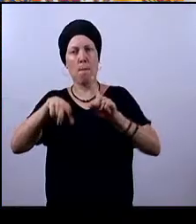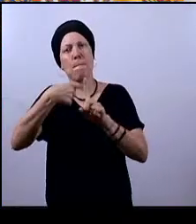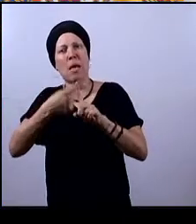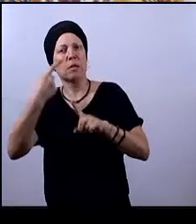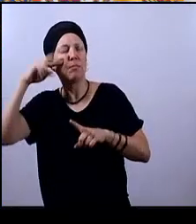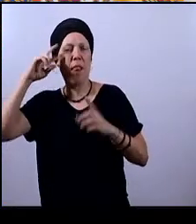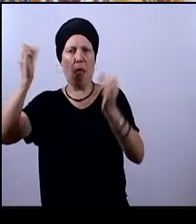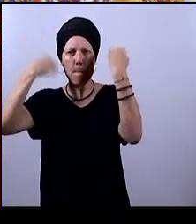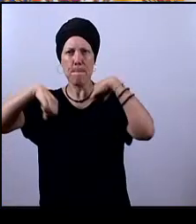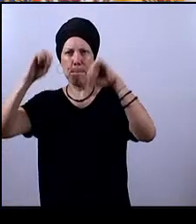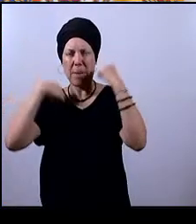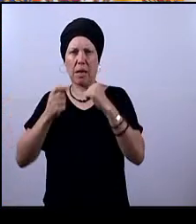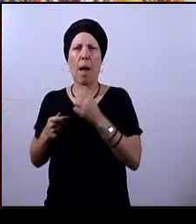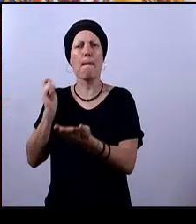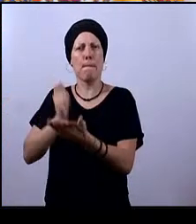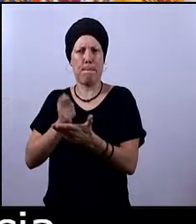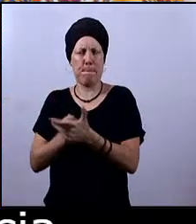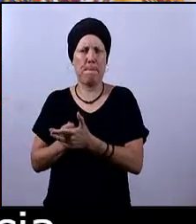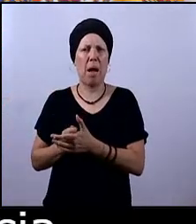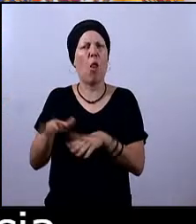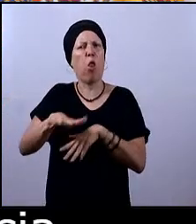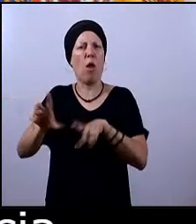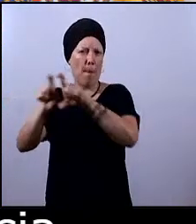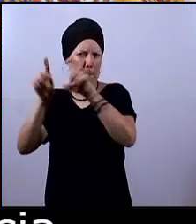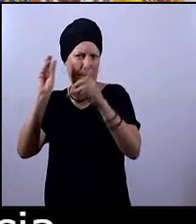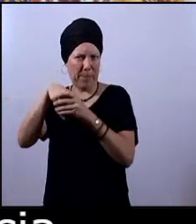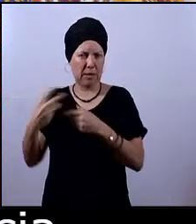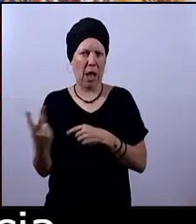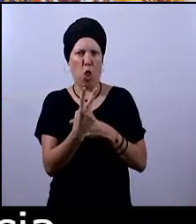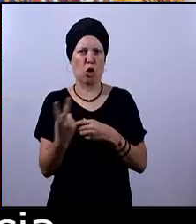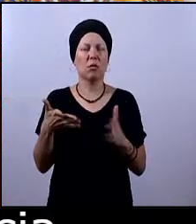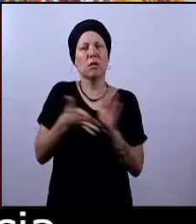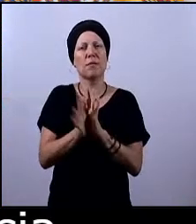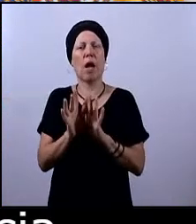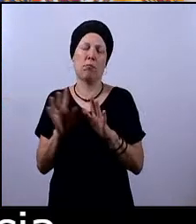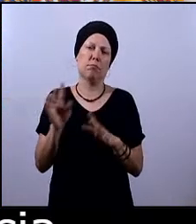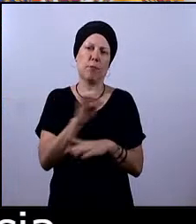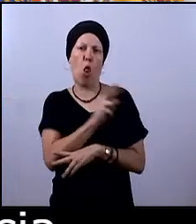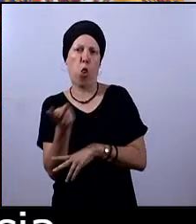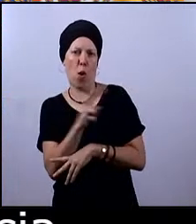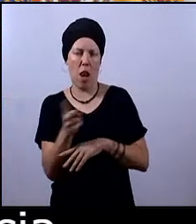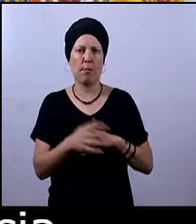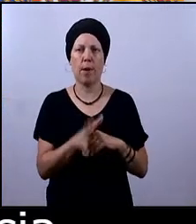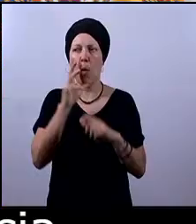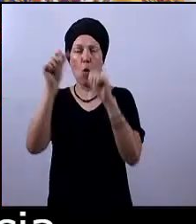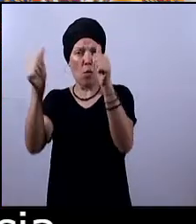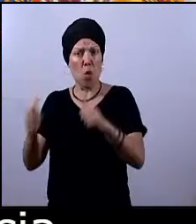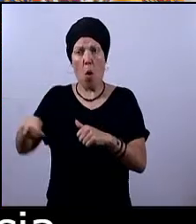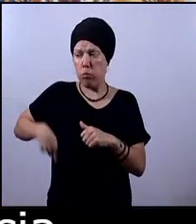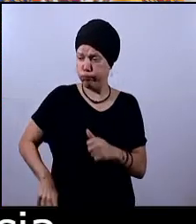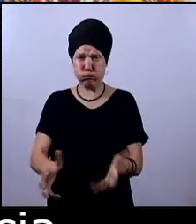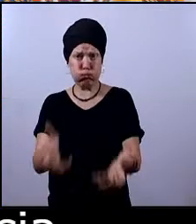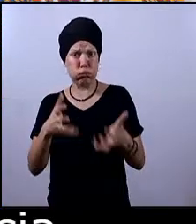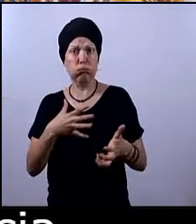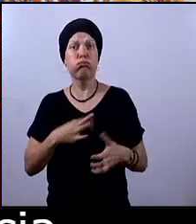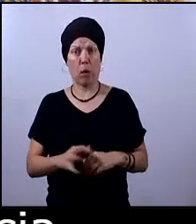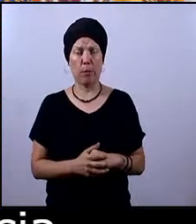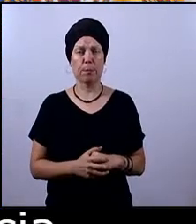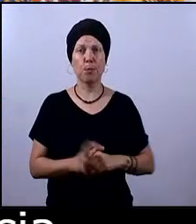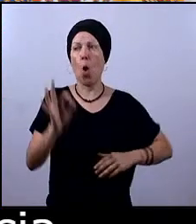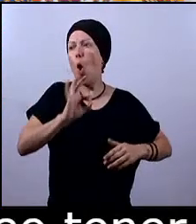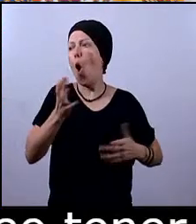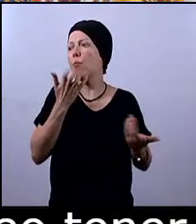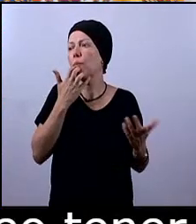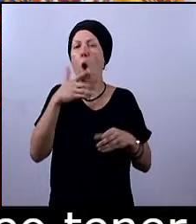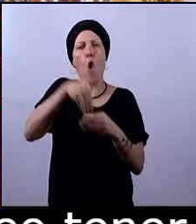experiencia práctica remunerada en empresas, permitiendo a las personas desempleadas obtener certificados de profesionalidad o